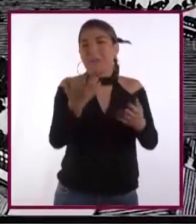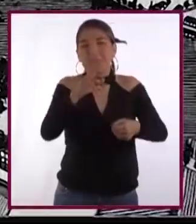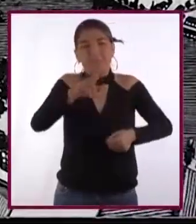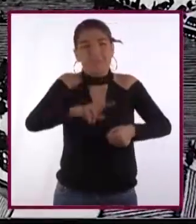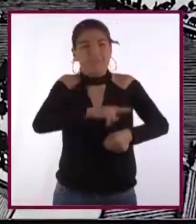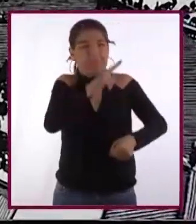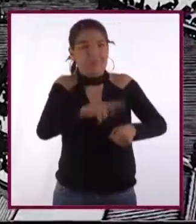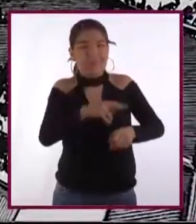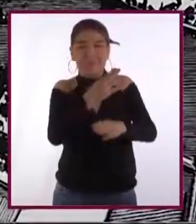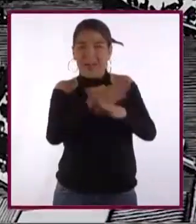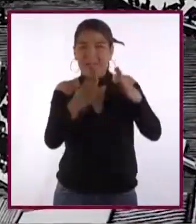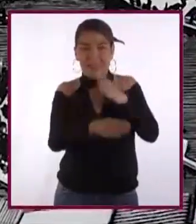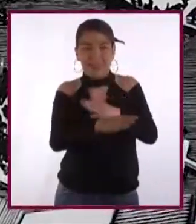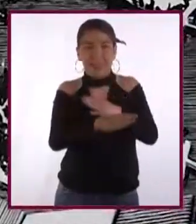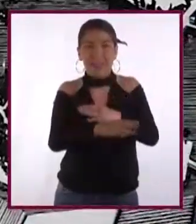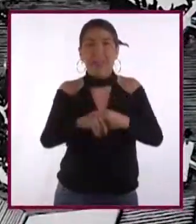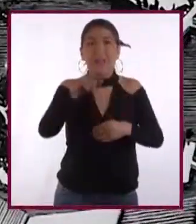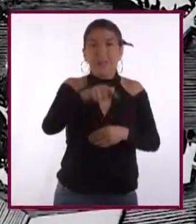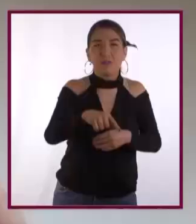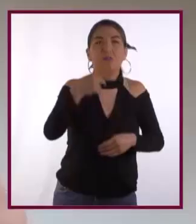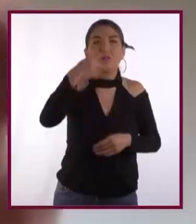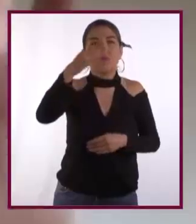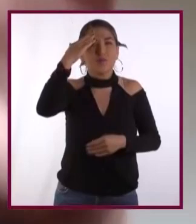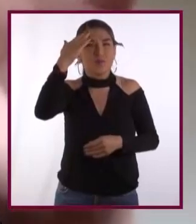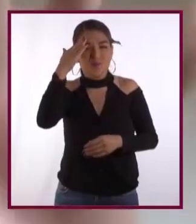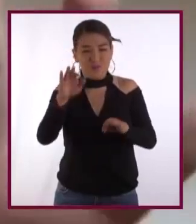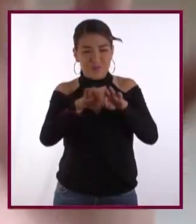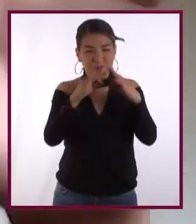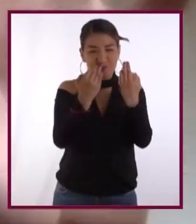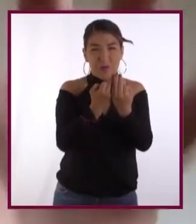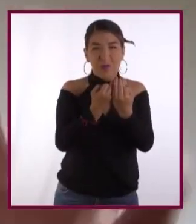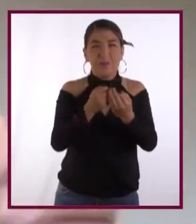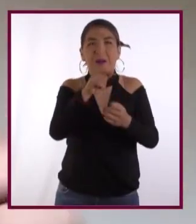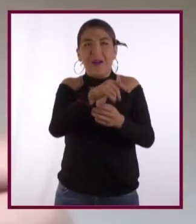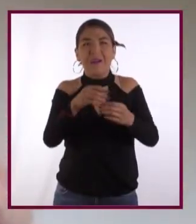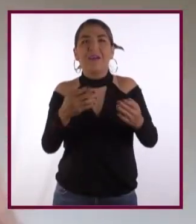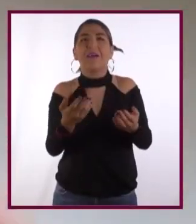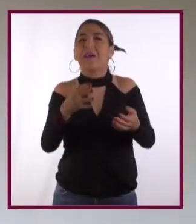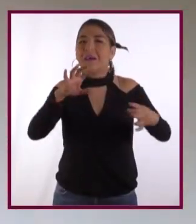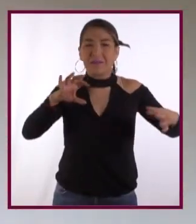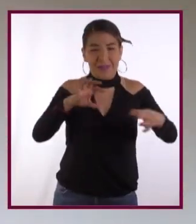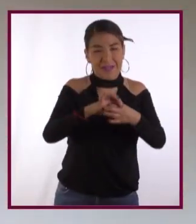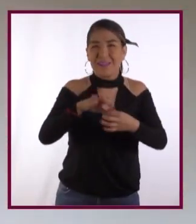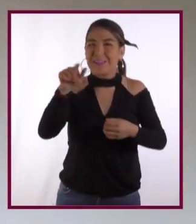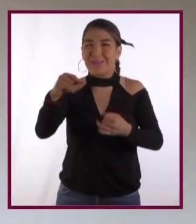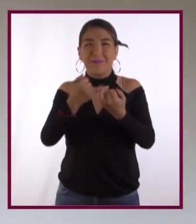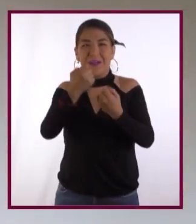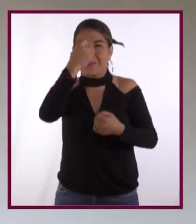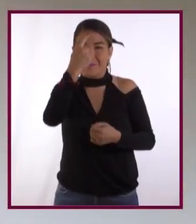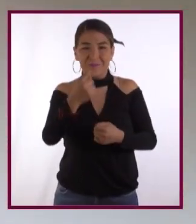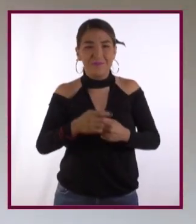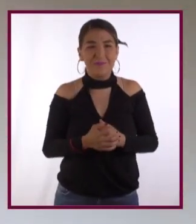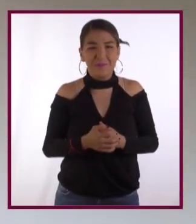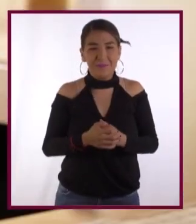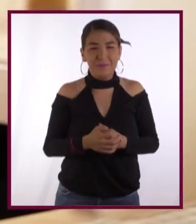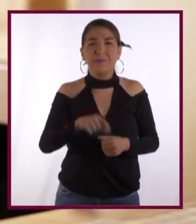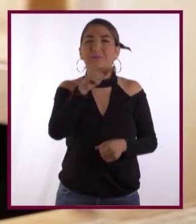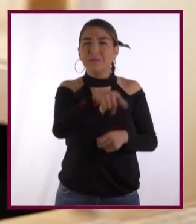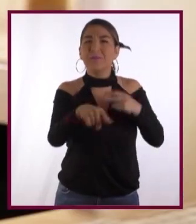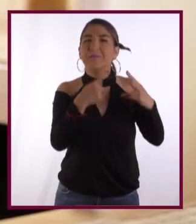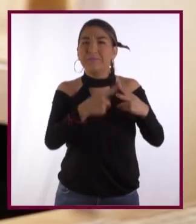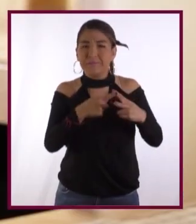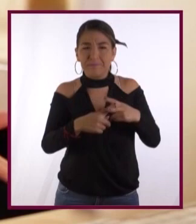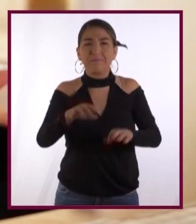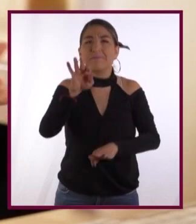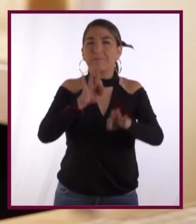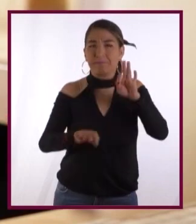átomos en un sólido, y esos, los patrones que forman, pues se modelan con las teselaciones de Penrose.